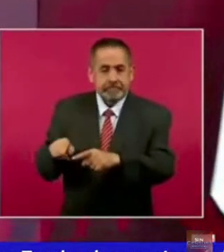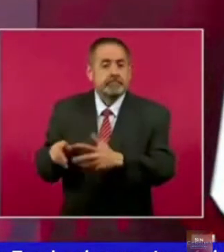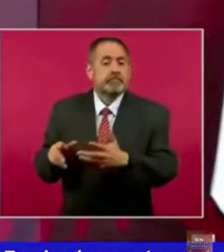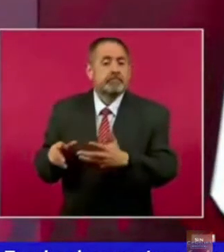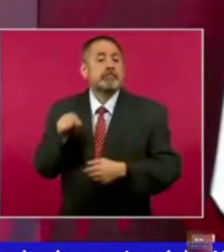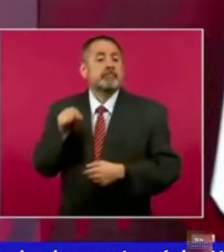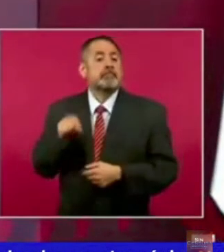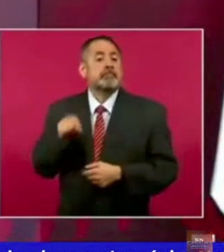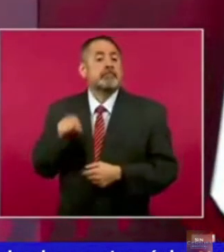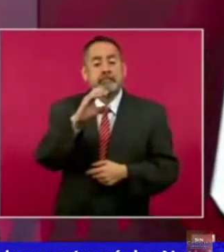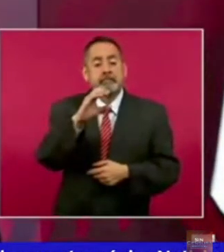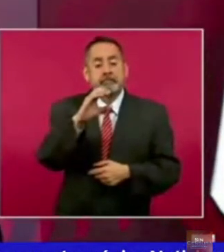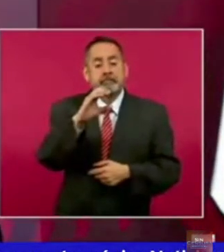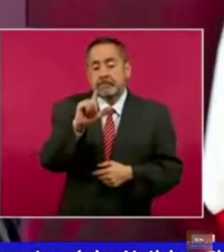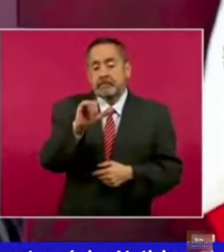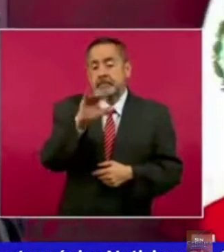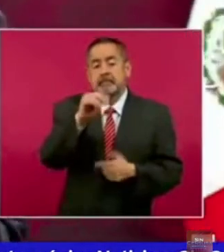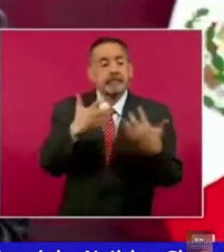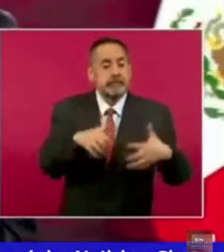abrieron